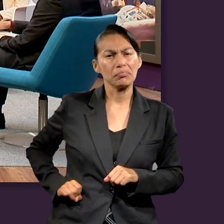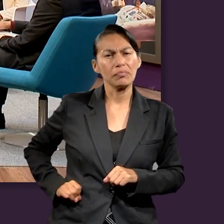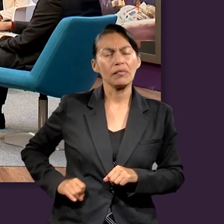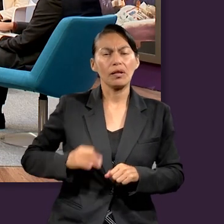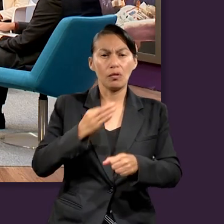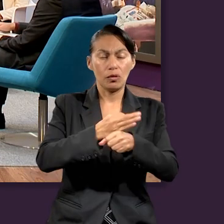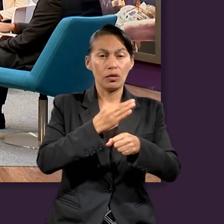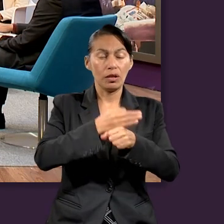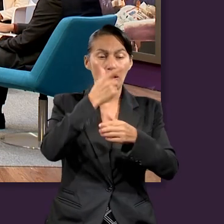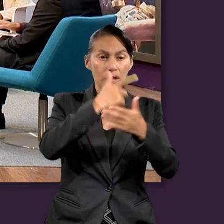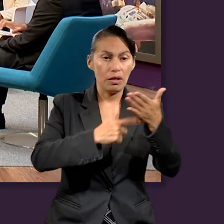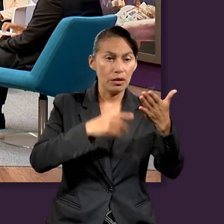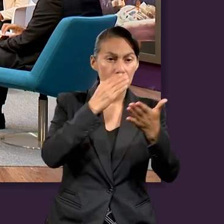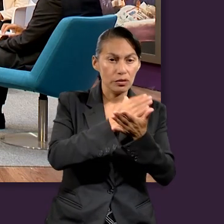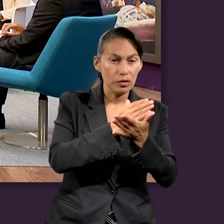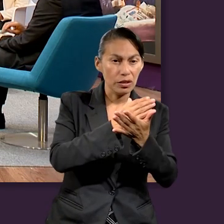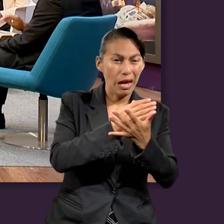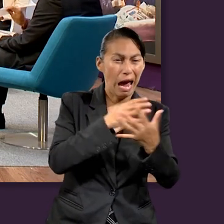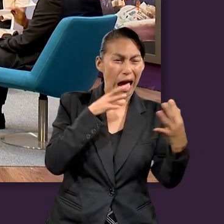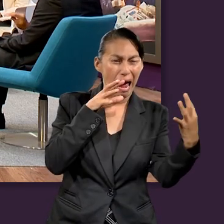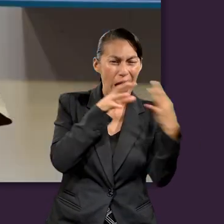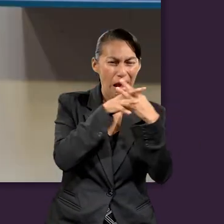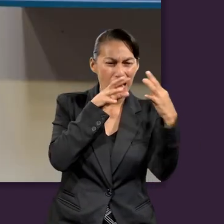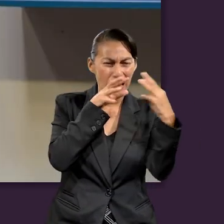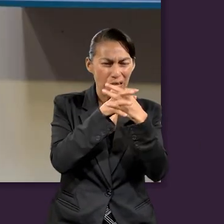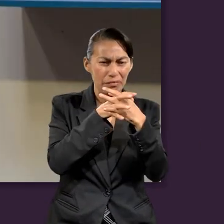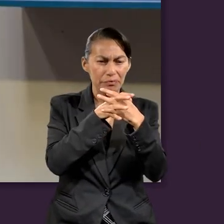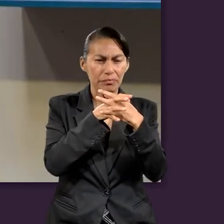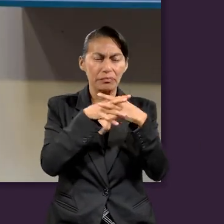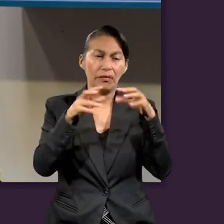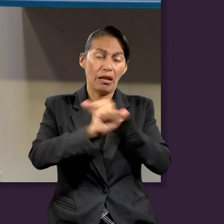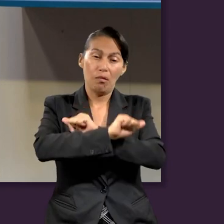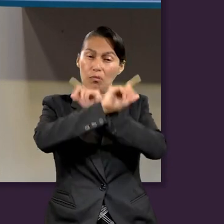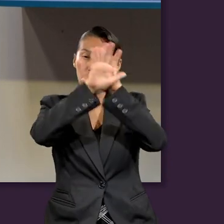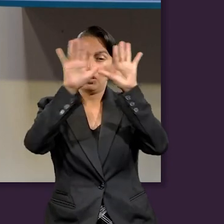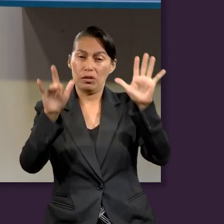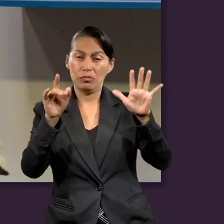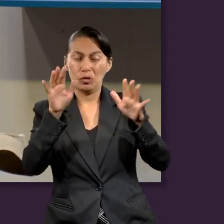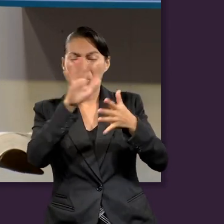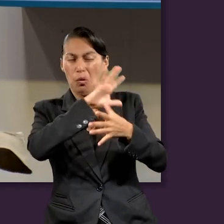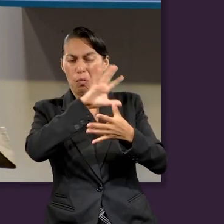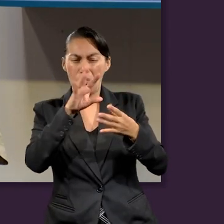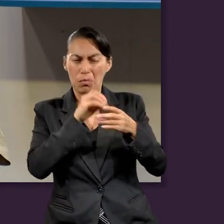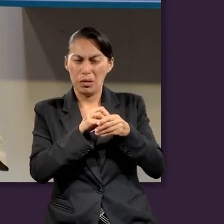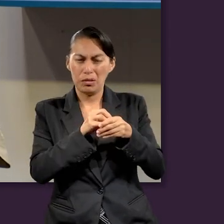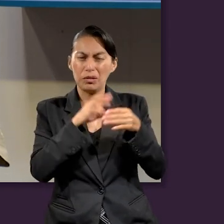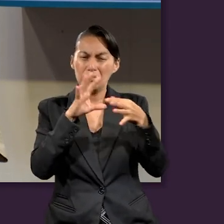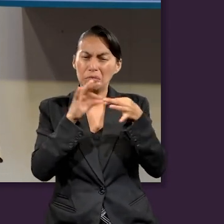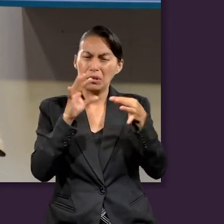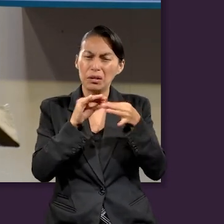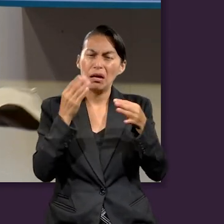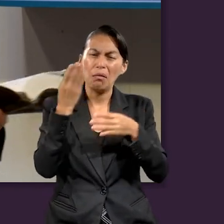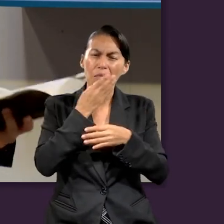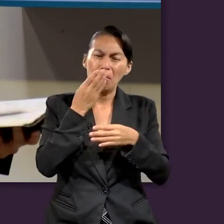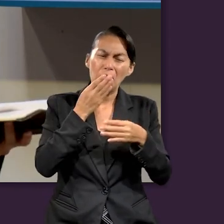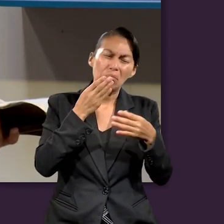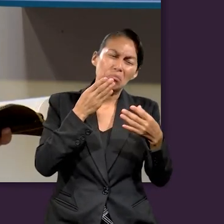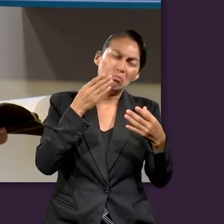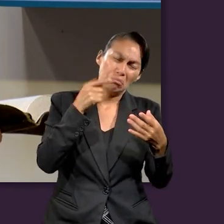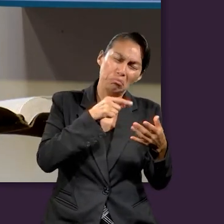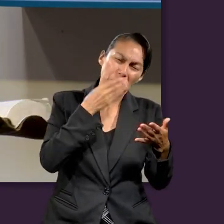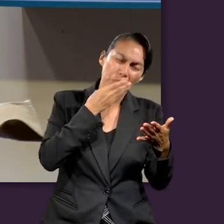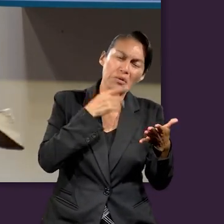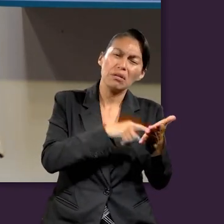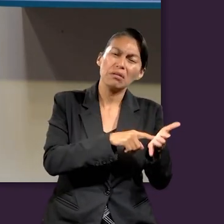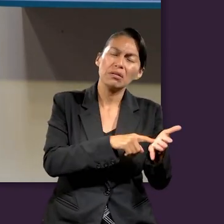vemos una guerra. De hecho, todo el libro de Apocalipsis nos habla de una guerra a nivel cósmico.